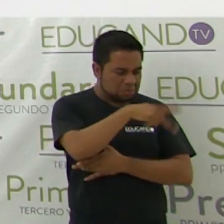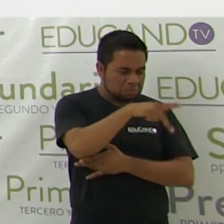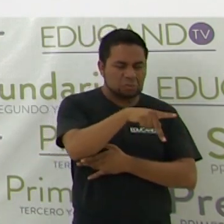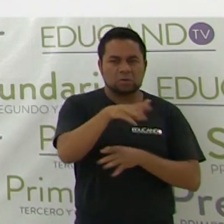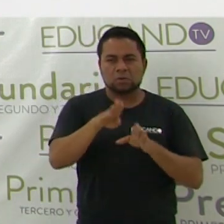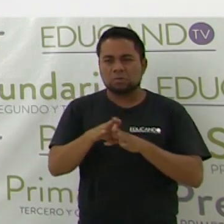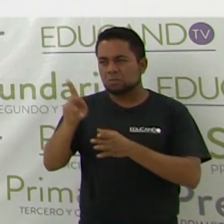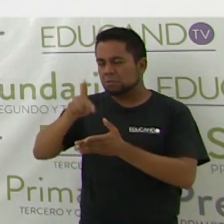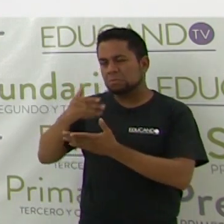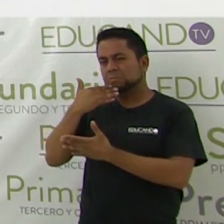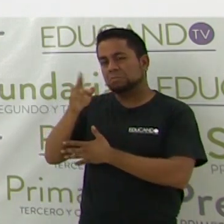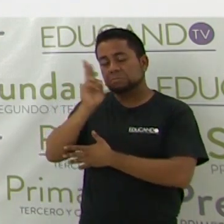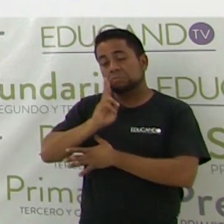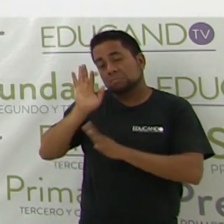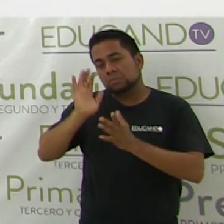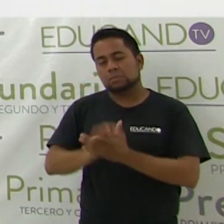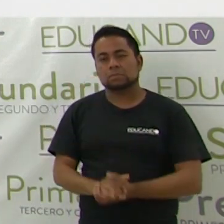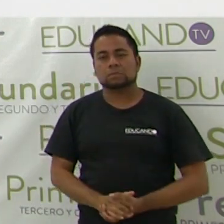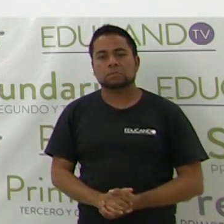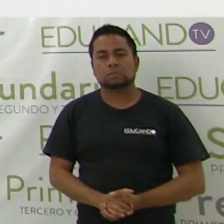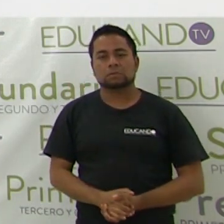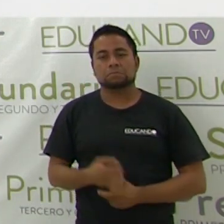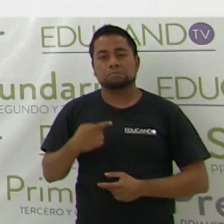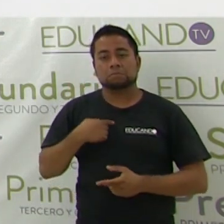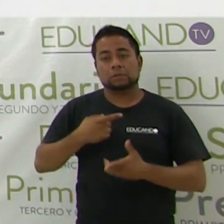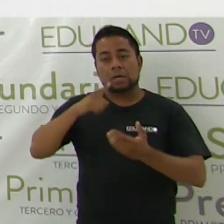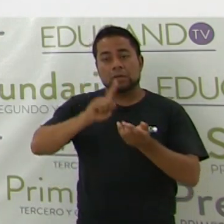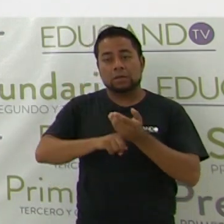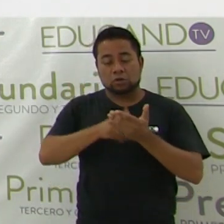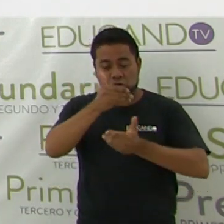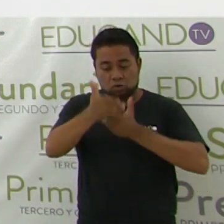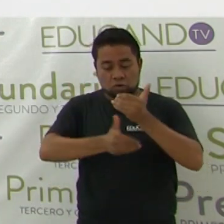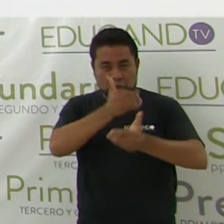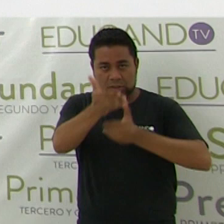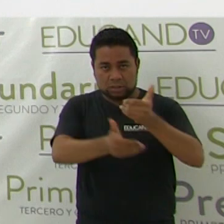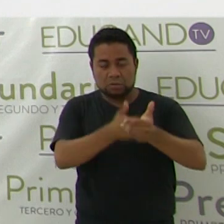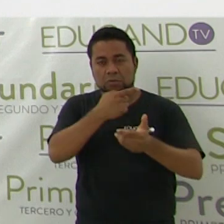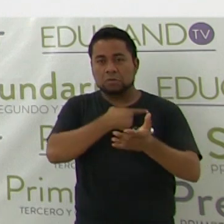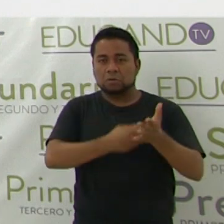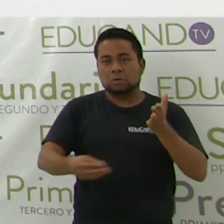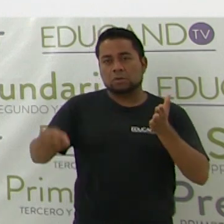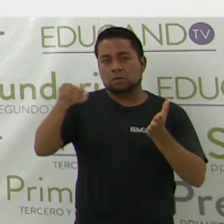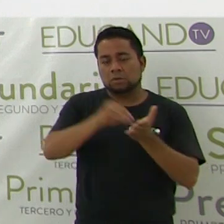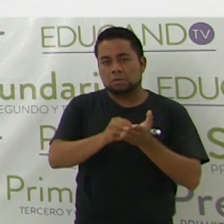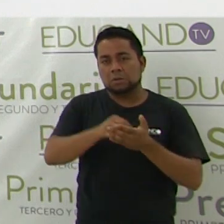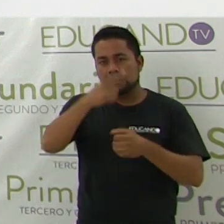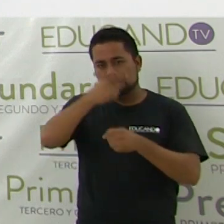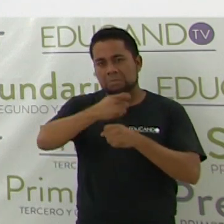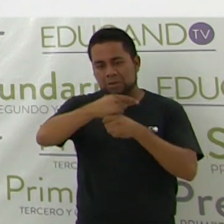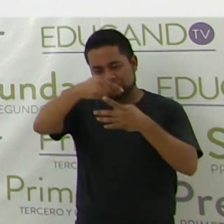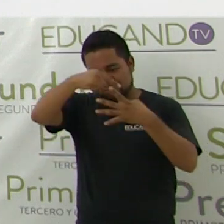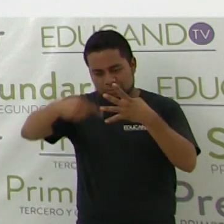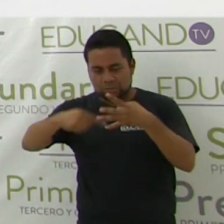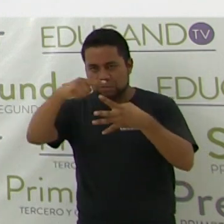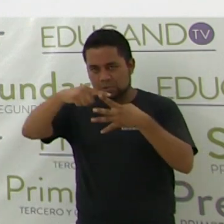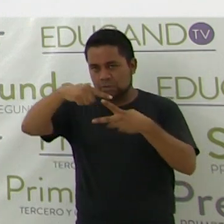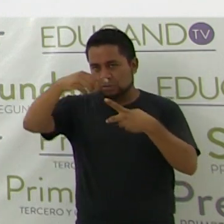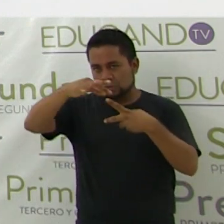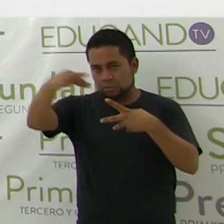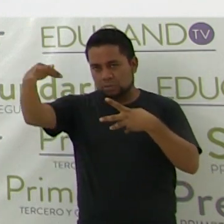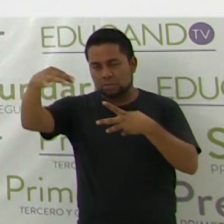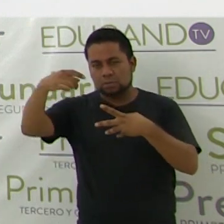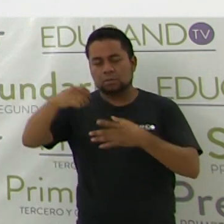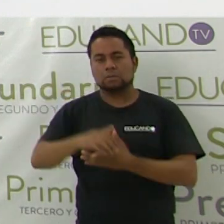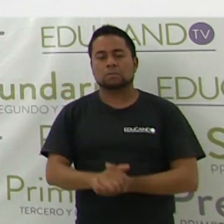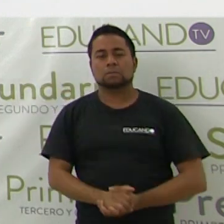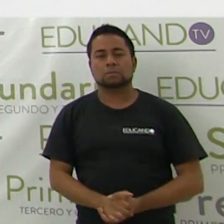que pueda escribir bien. Entonces, en mi desarrollo, yo puse, el primer apartado se llama